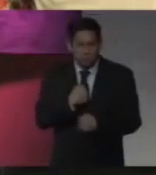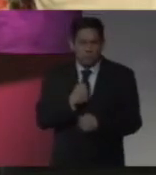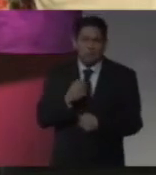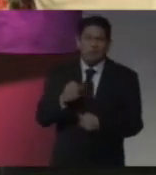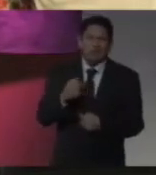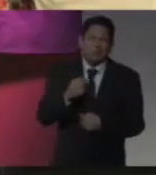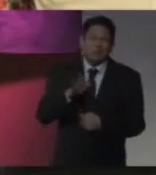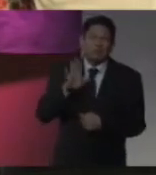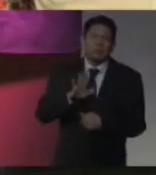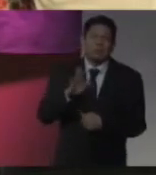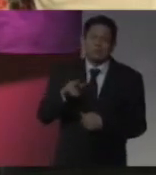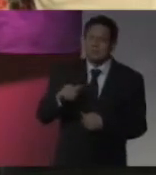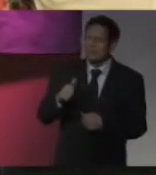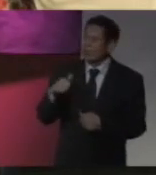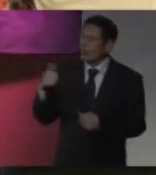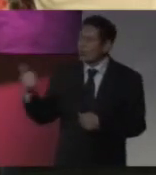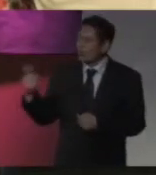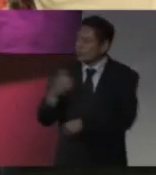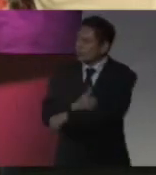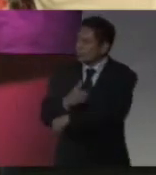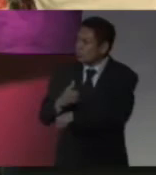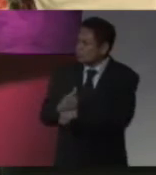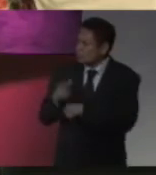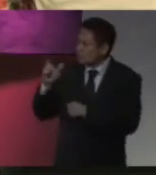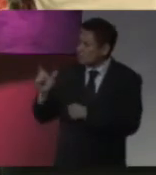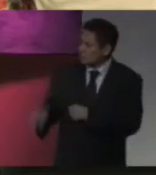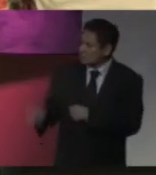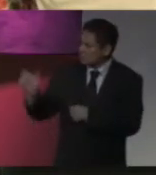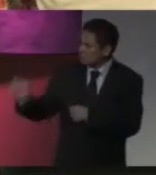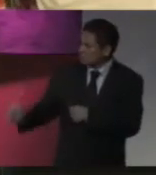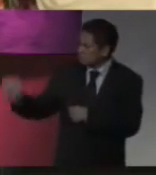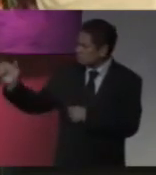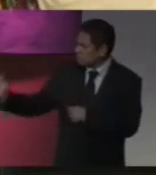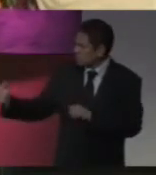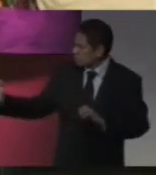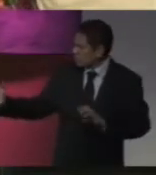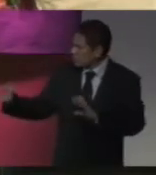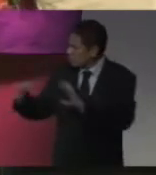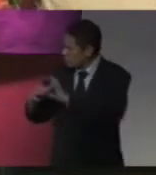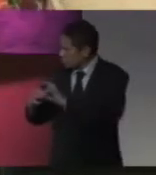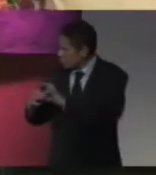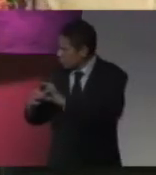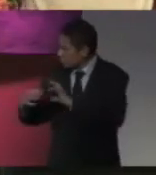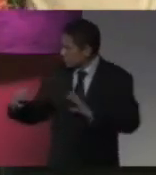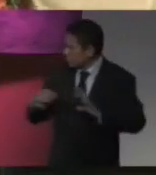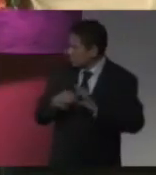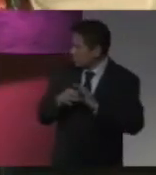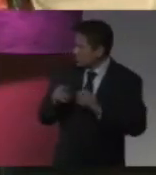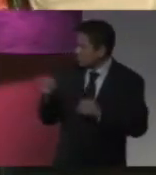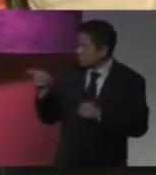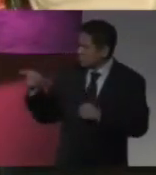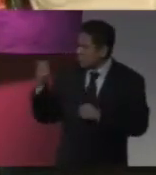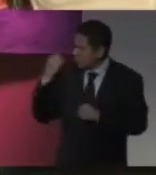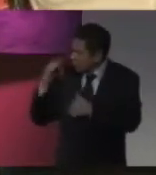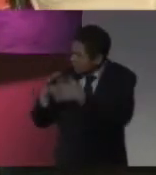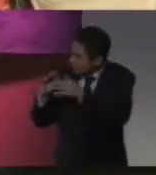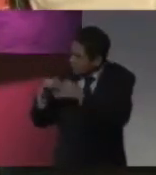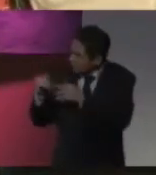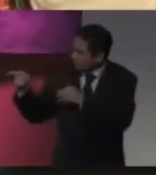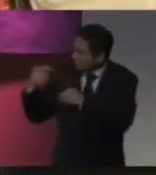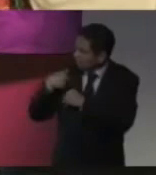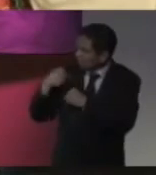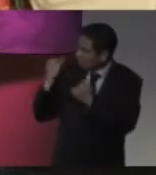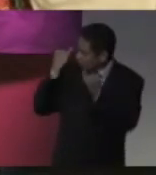parte del compañero acá que comparte conmigo, porque ahora oí que comparte muchas cosas conmigo,